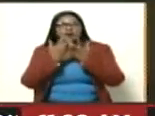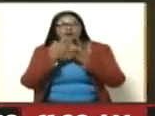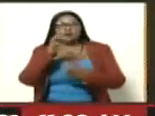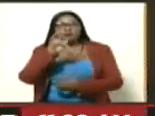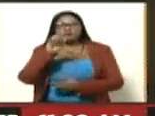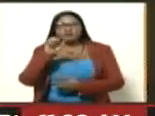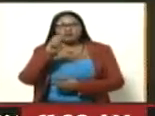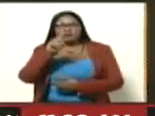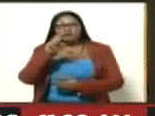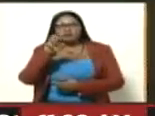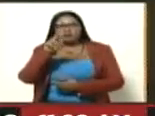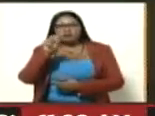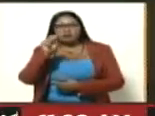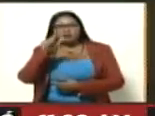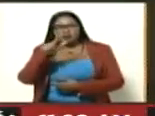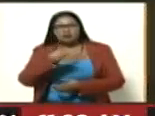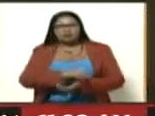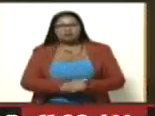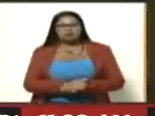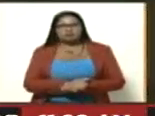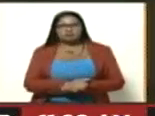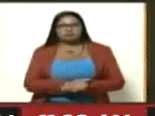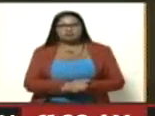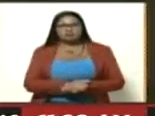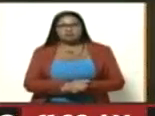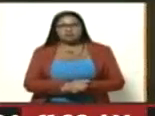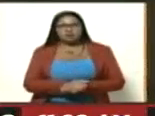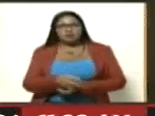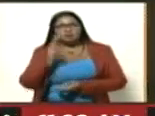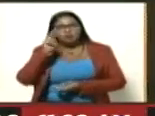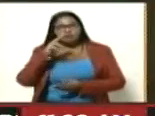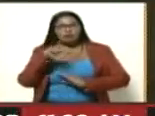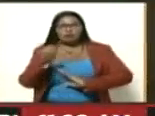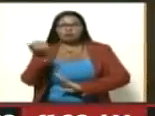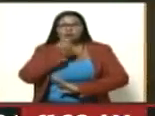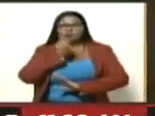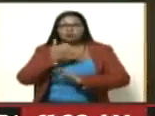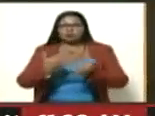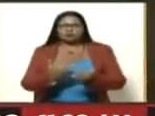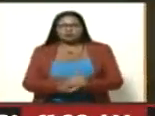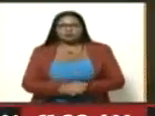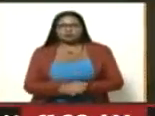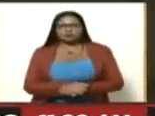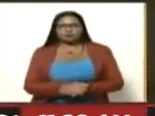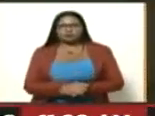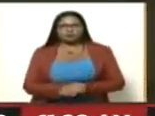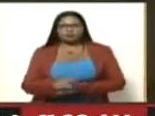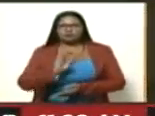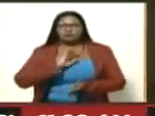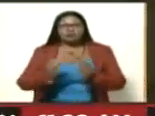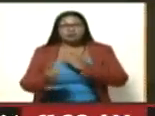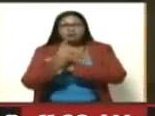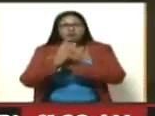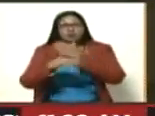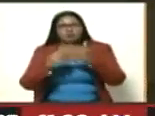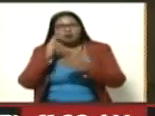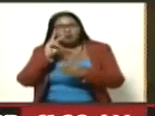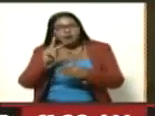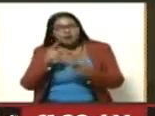de un Ezequiel Zamora que ya había sido asesinado por la traición, pero ella lo